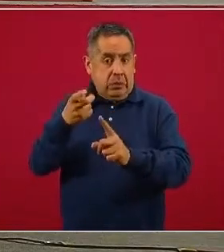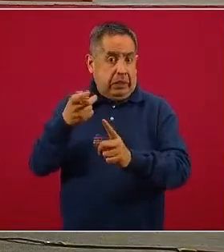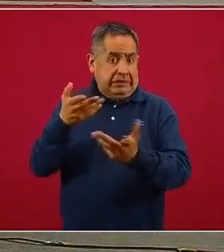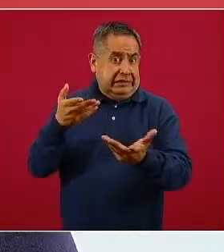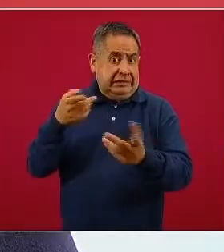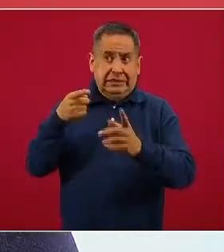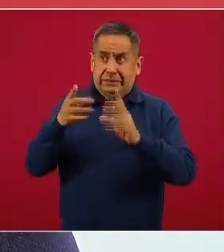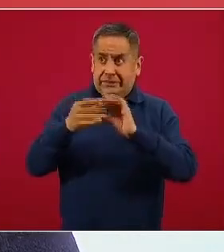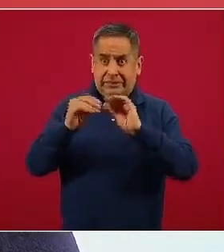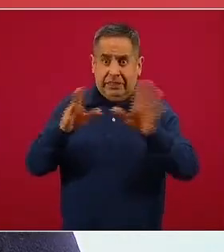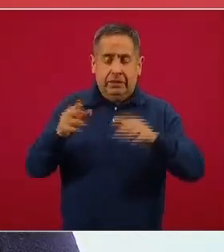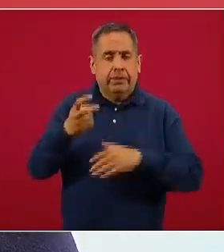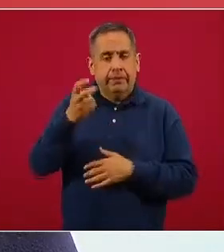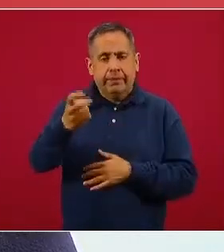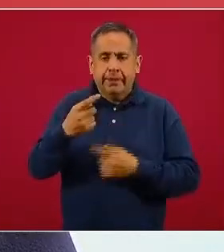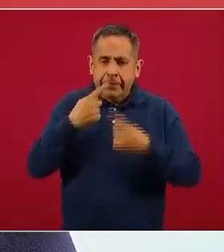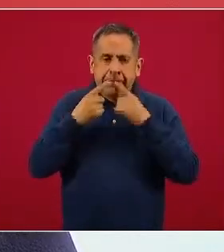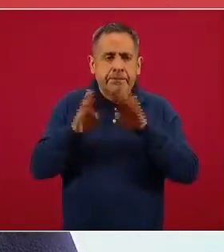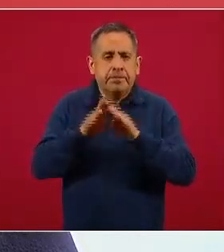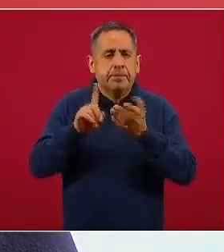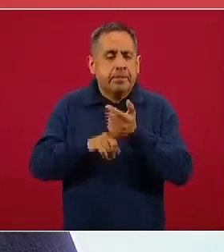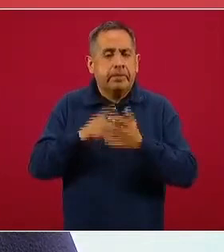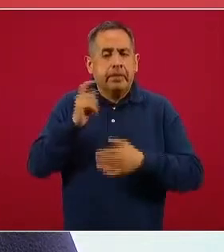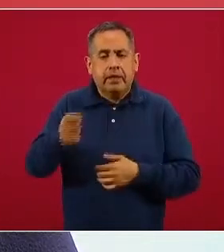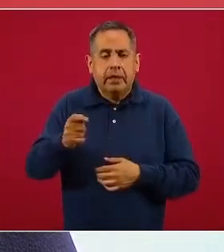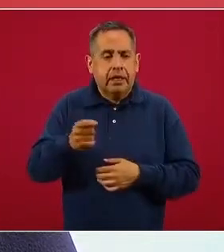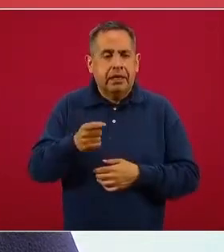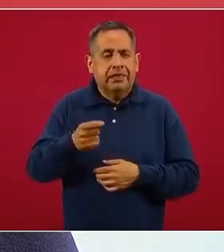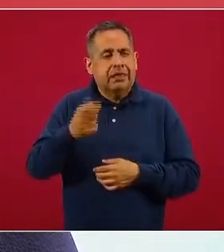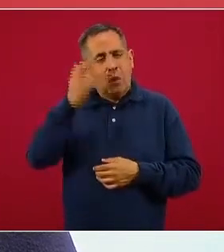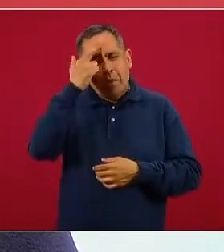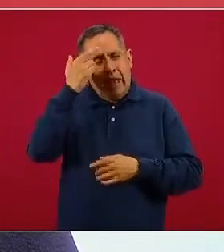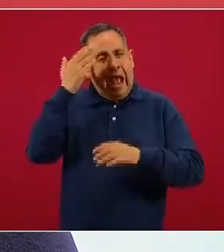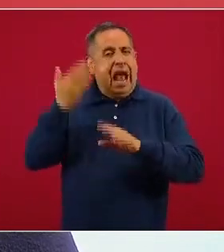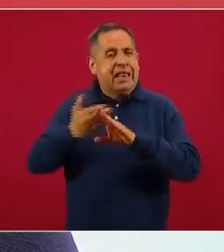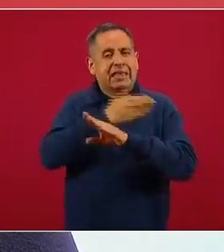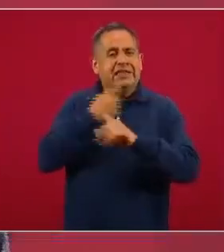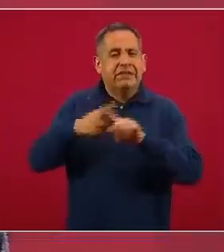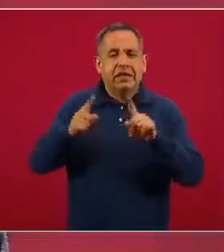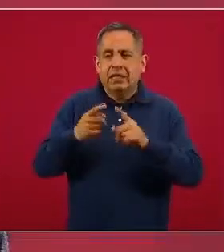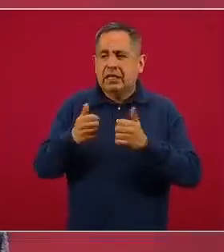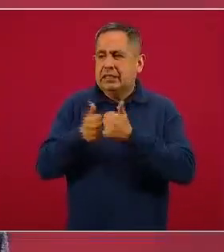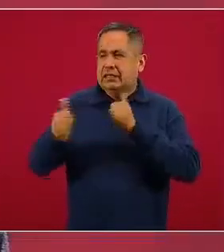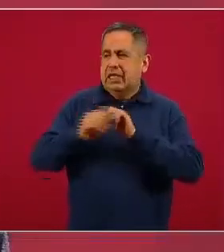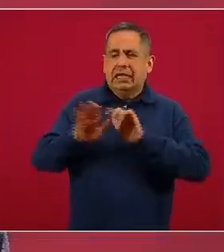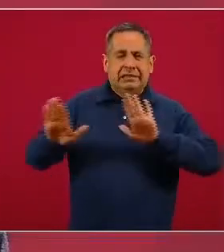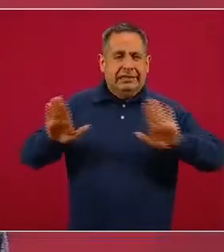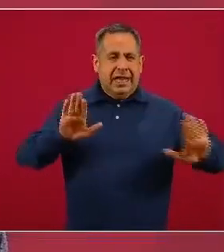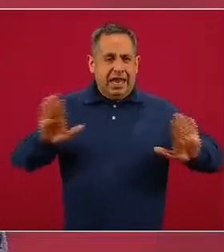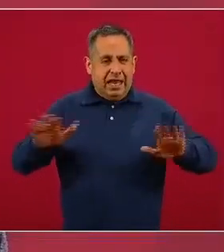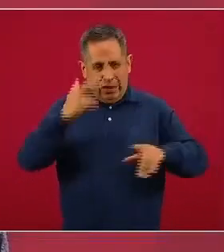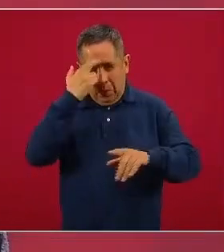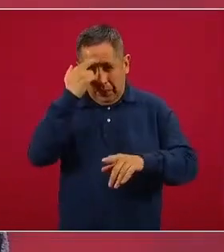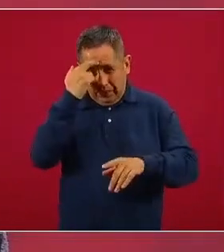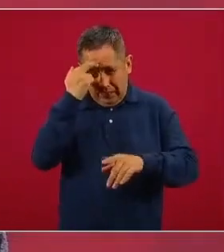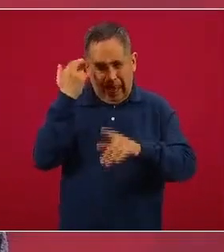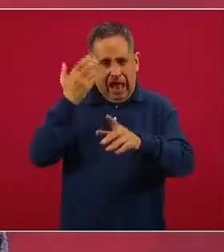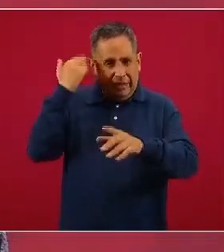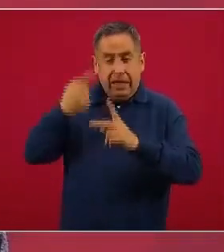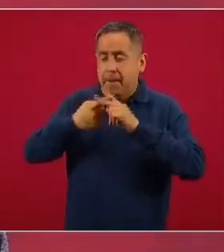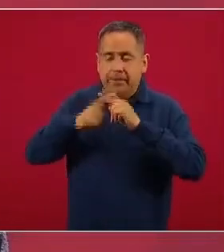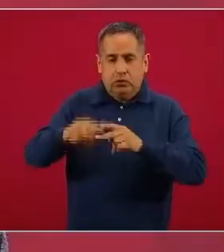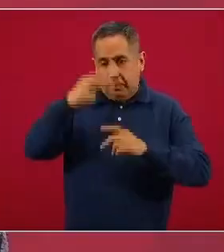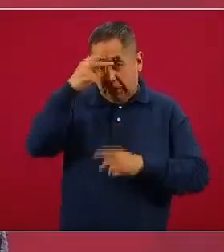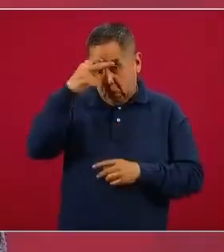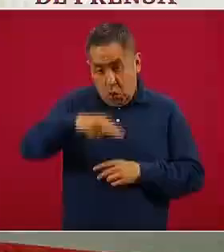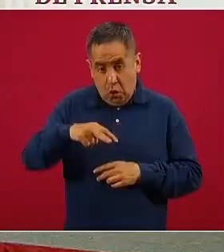principales. A diferencia de la Jornada Nacional de Sana Distancia, cuando al inicio de la epidemia en México, de